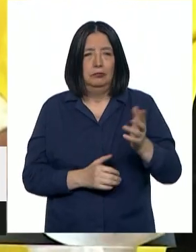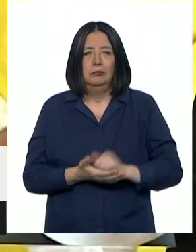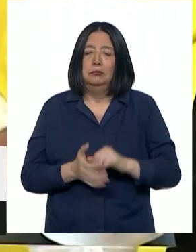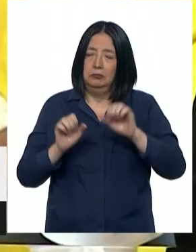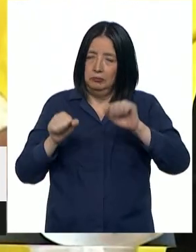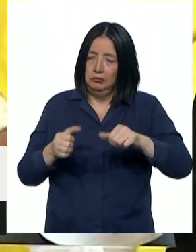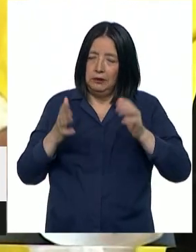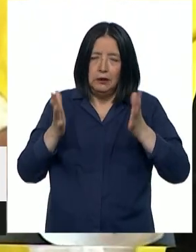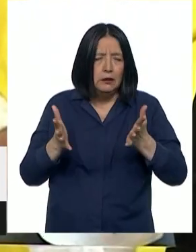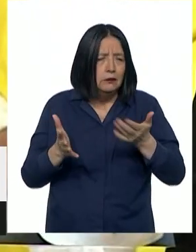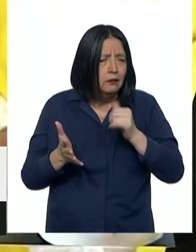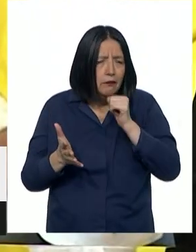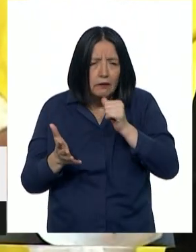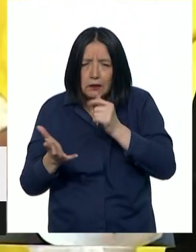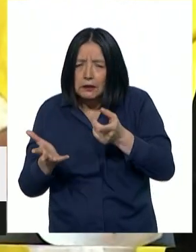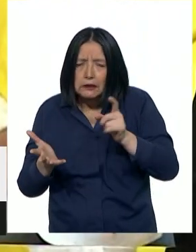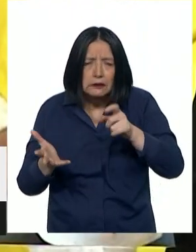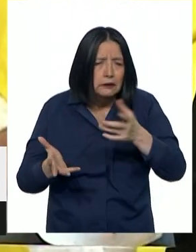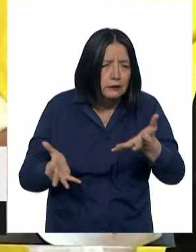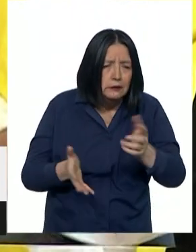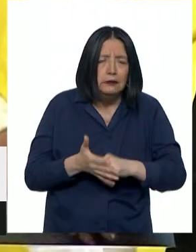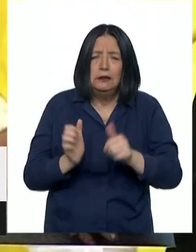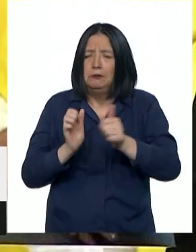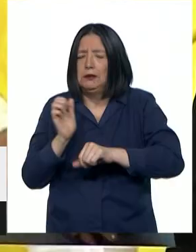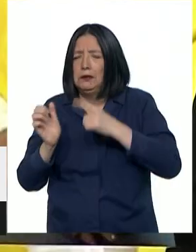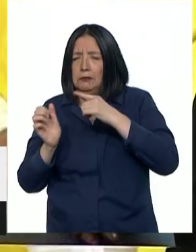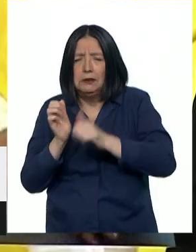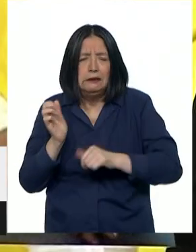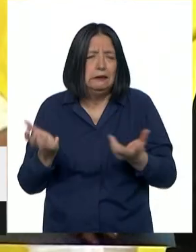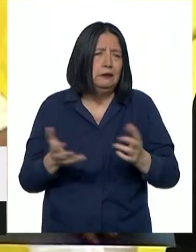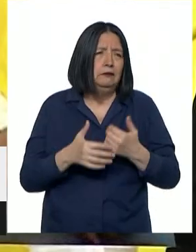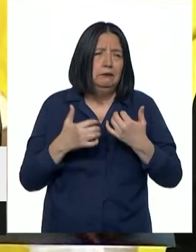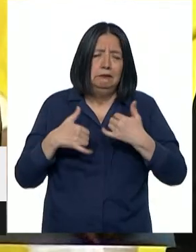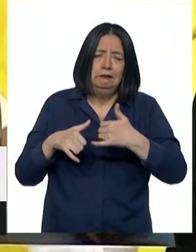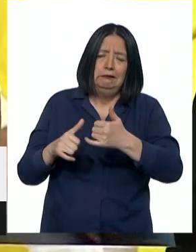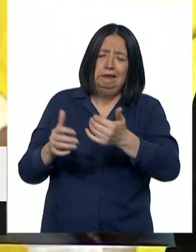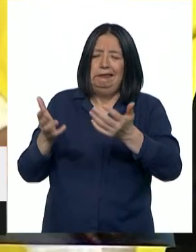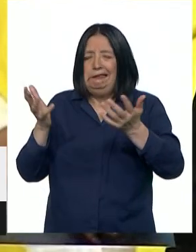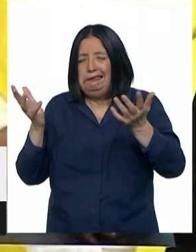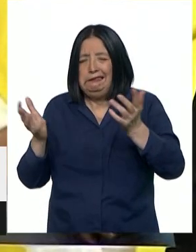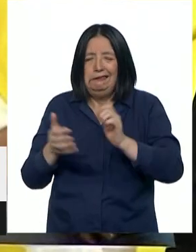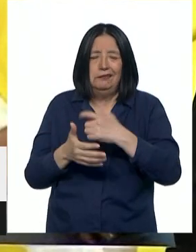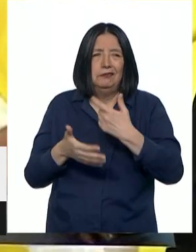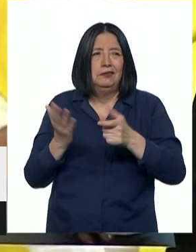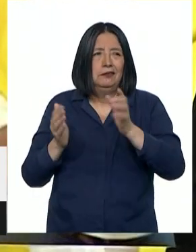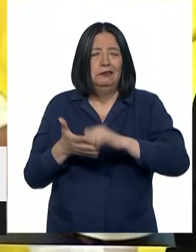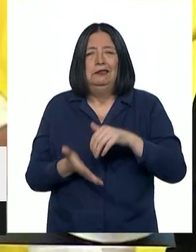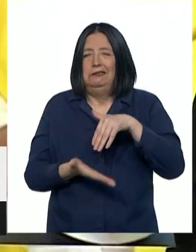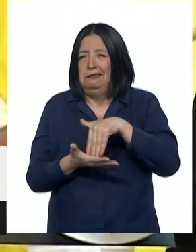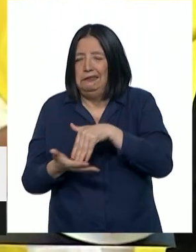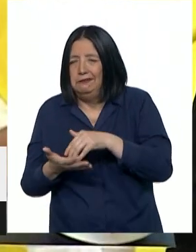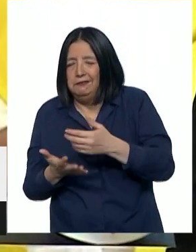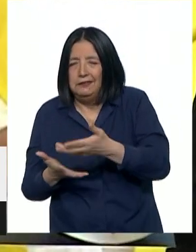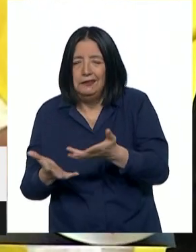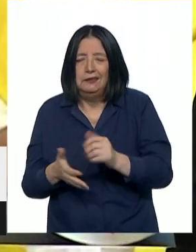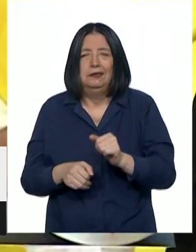para atender las necesidades de nuestras hermanas y hermanos que todavía están en ese rango de